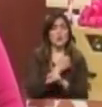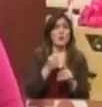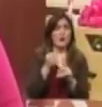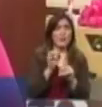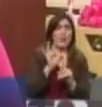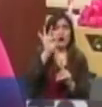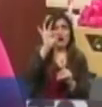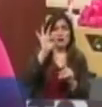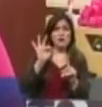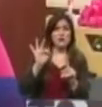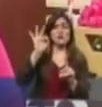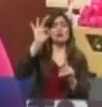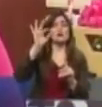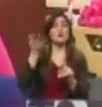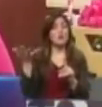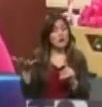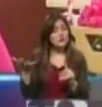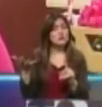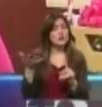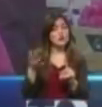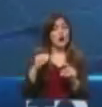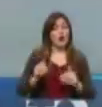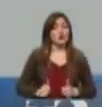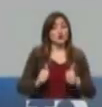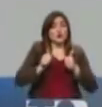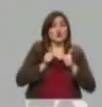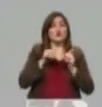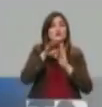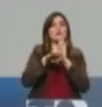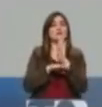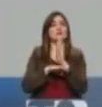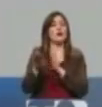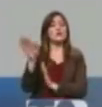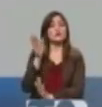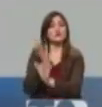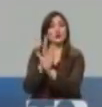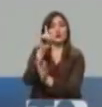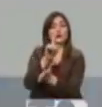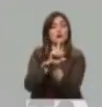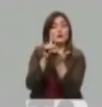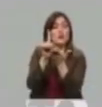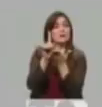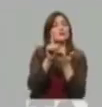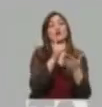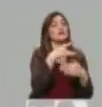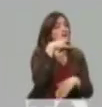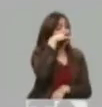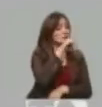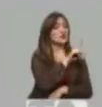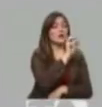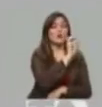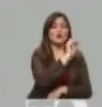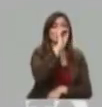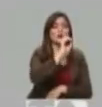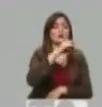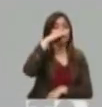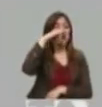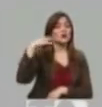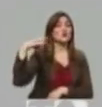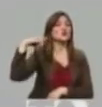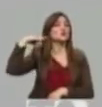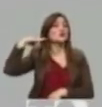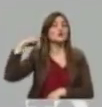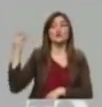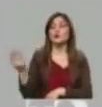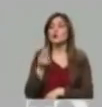agresividad, los índices de baja autoestima. Priscila indica que en una semana del 100% de niños, niñas o